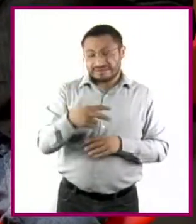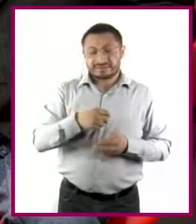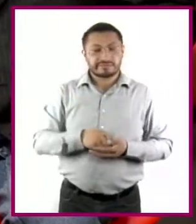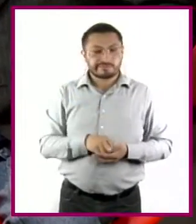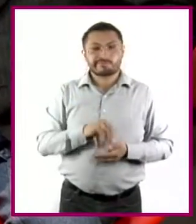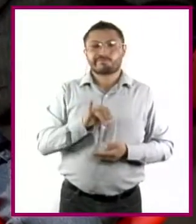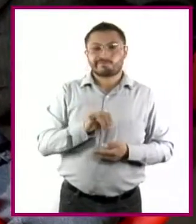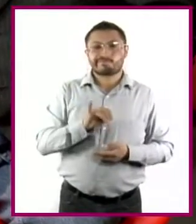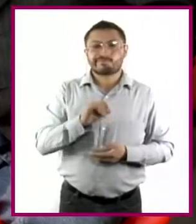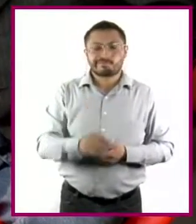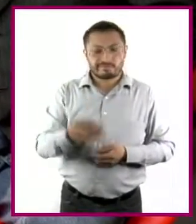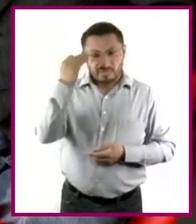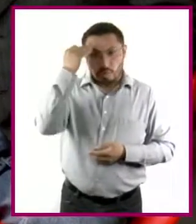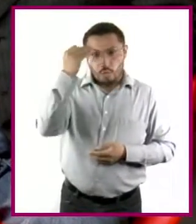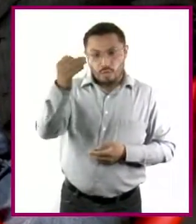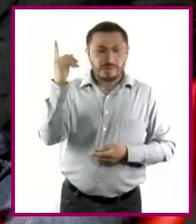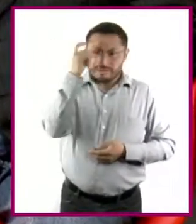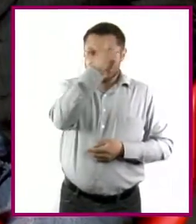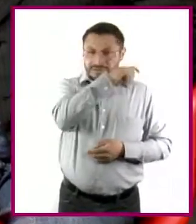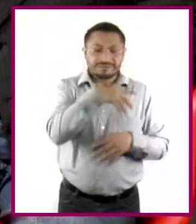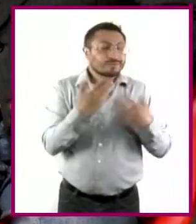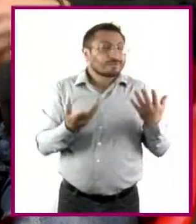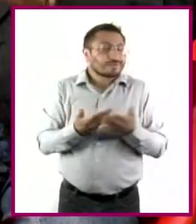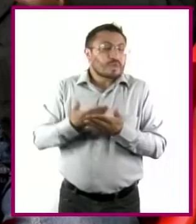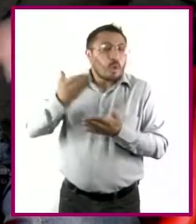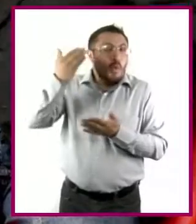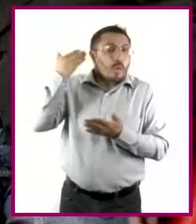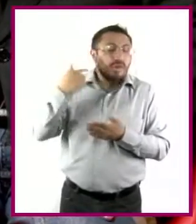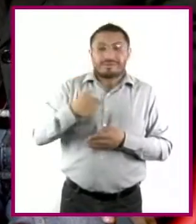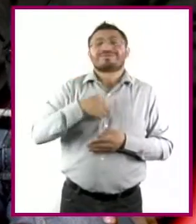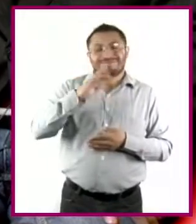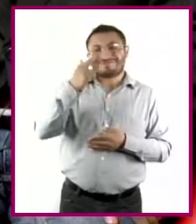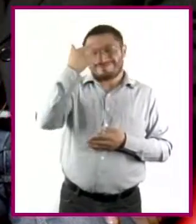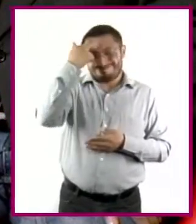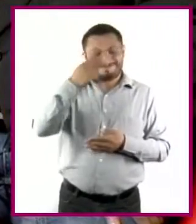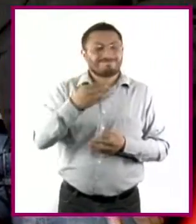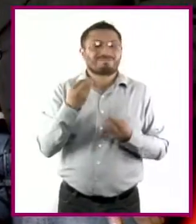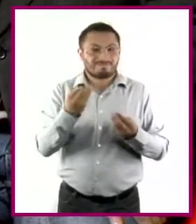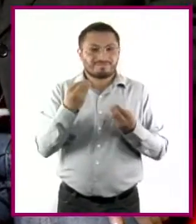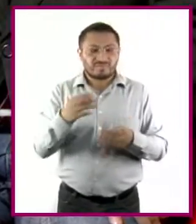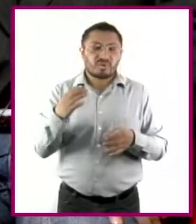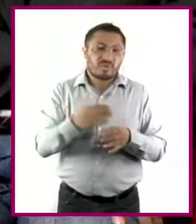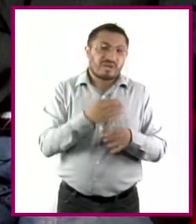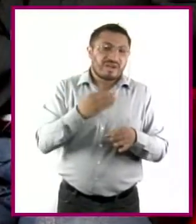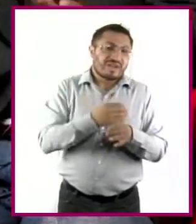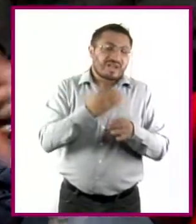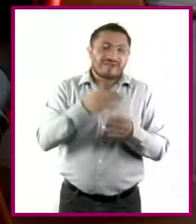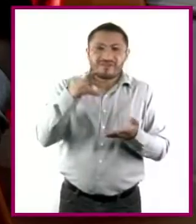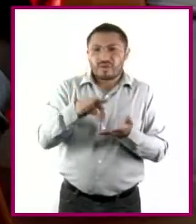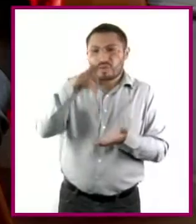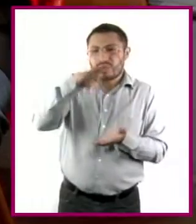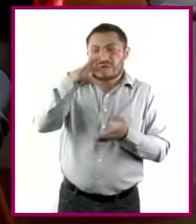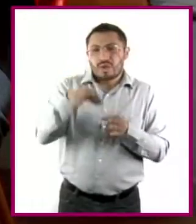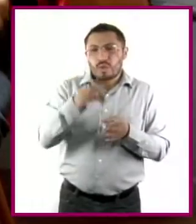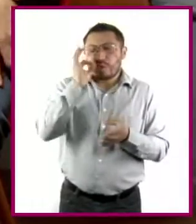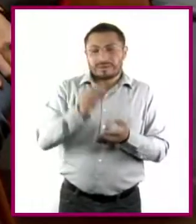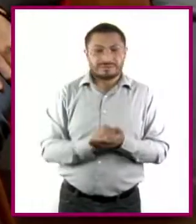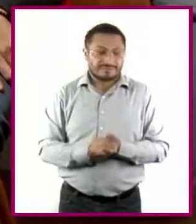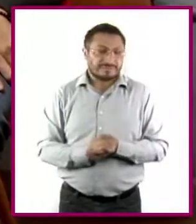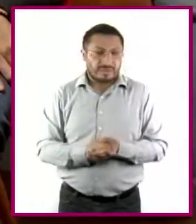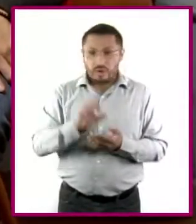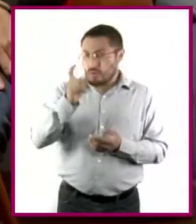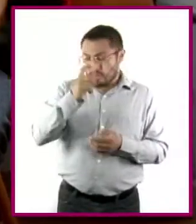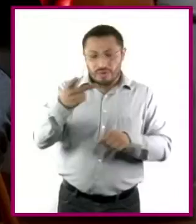Claro, qué tiempos aquellos, ¿verdad? Sí, no, me acuerdo perfectamente. Los cafecitos y tecitos que me echaban. Perdón, cuando sucedió este